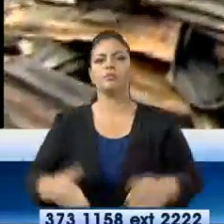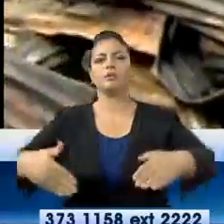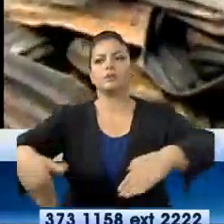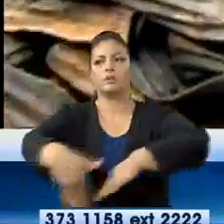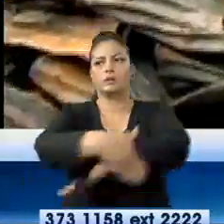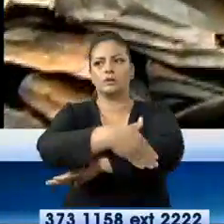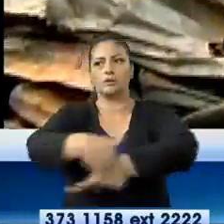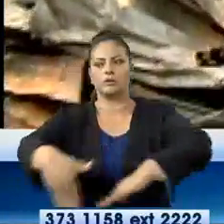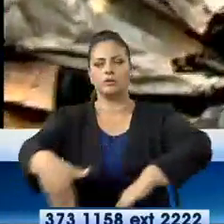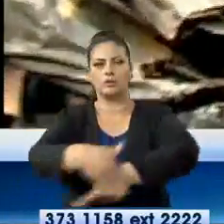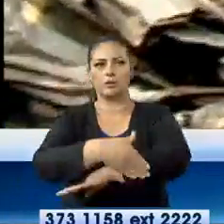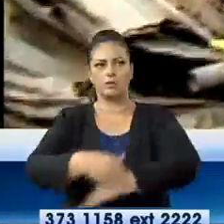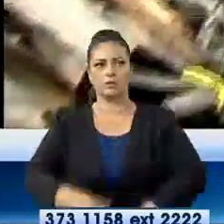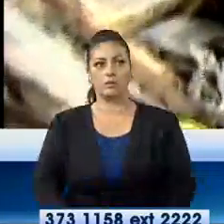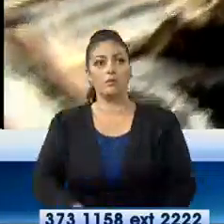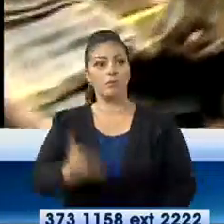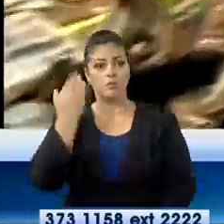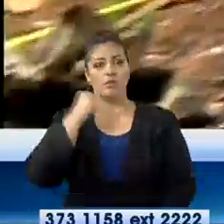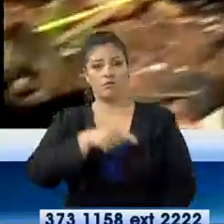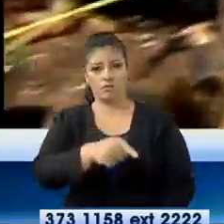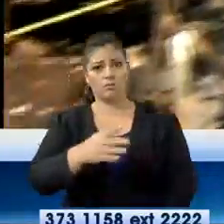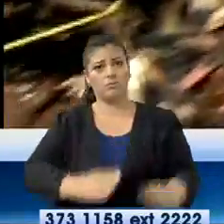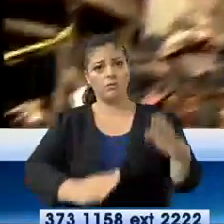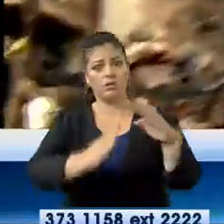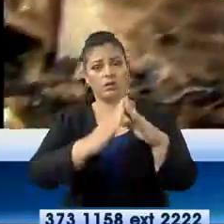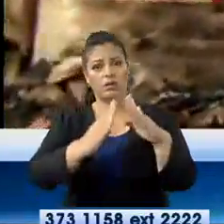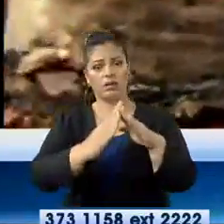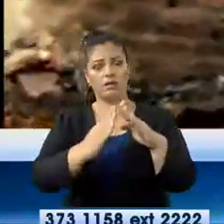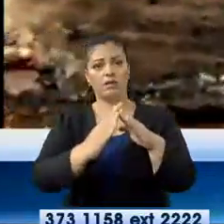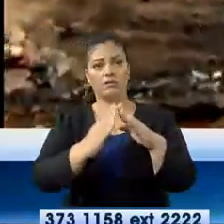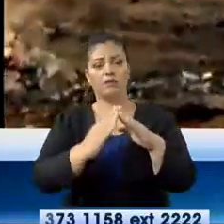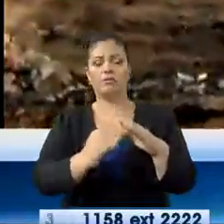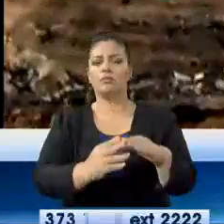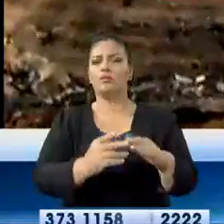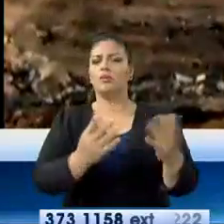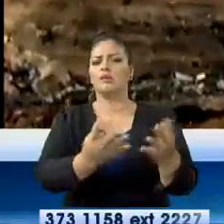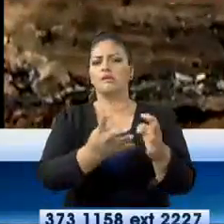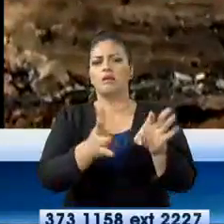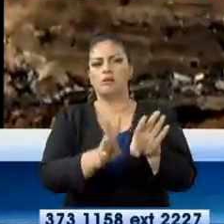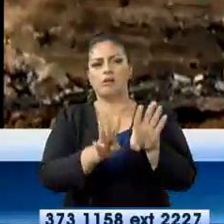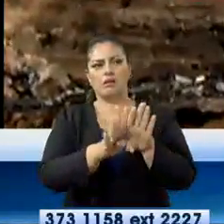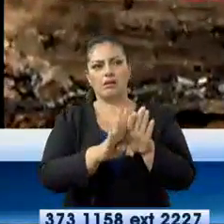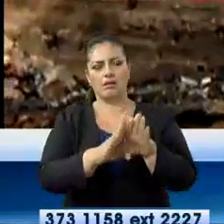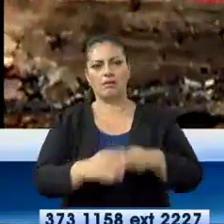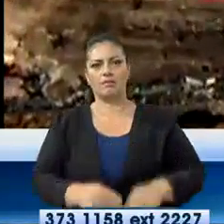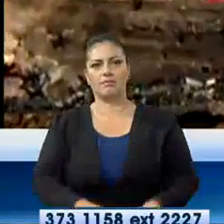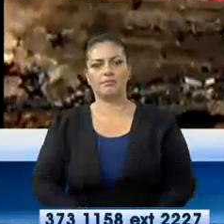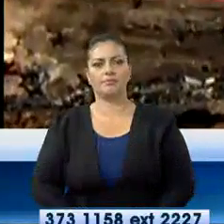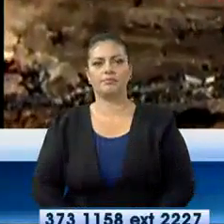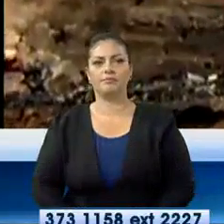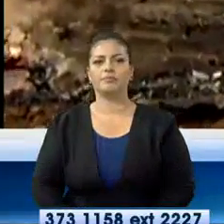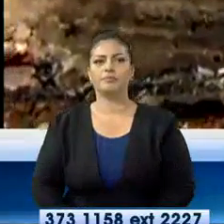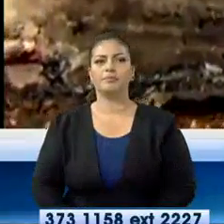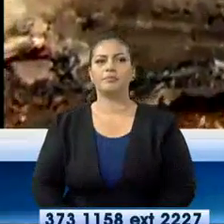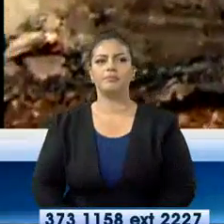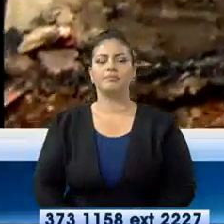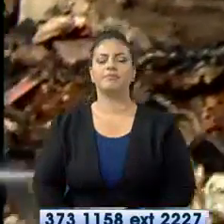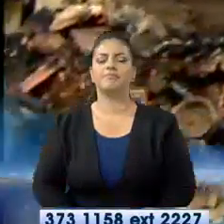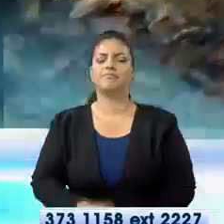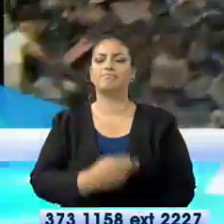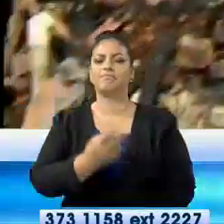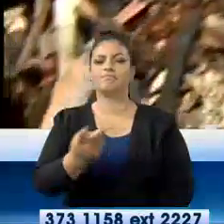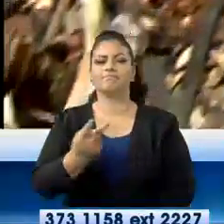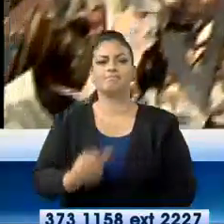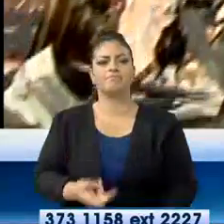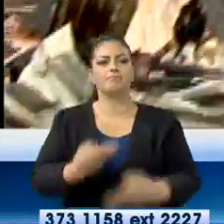que antes era parte de esta vivienda construida en caña y madera, es lo que podemos ver aquí, aglomerado,